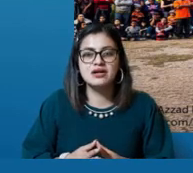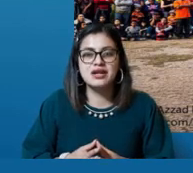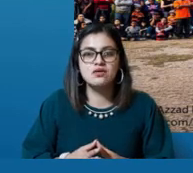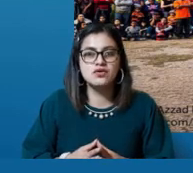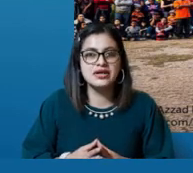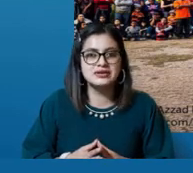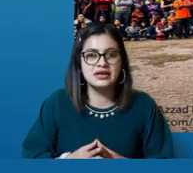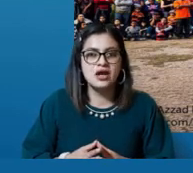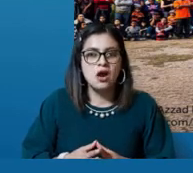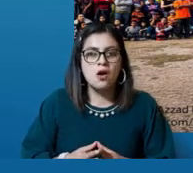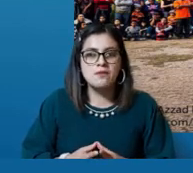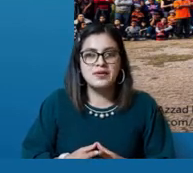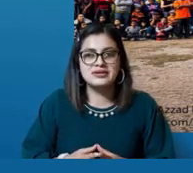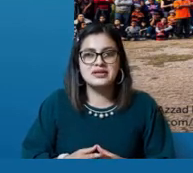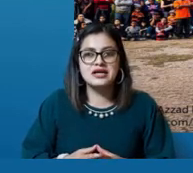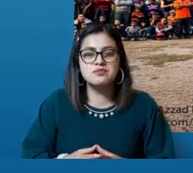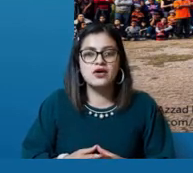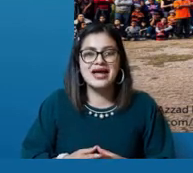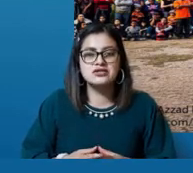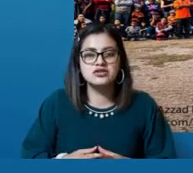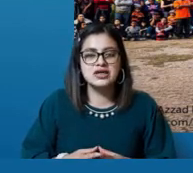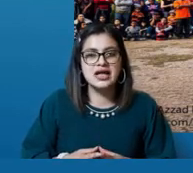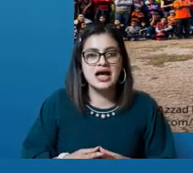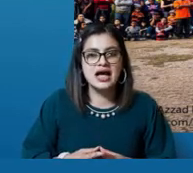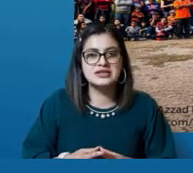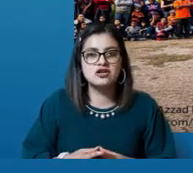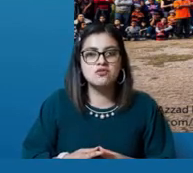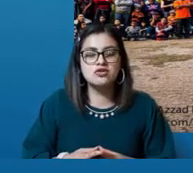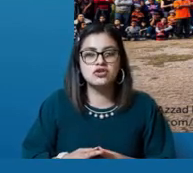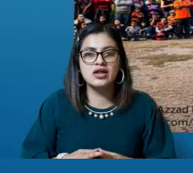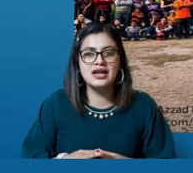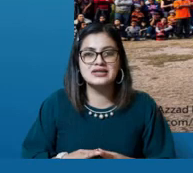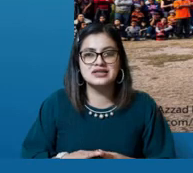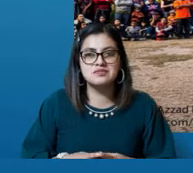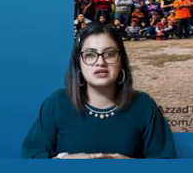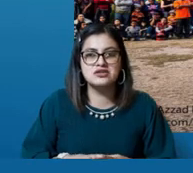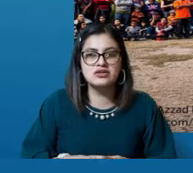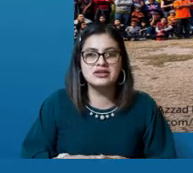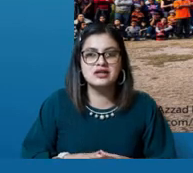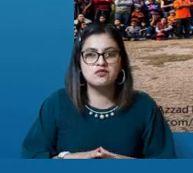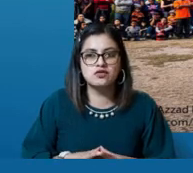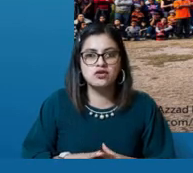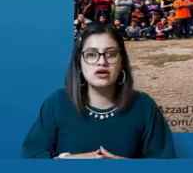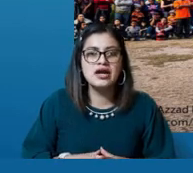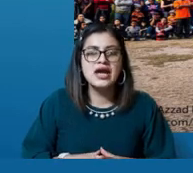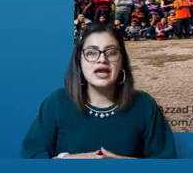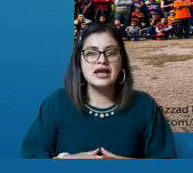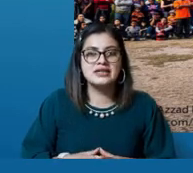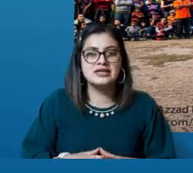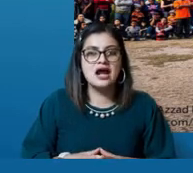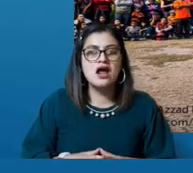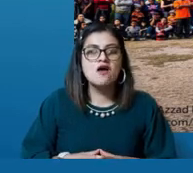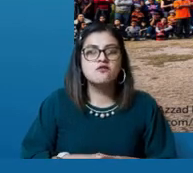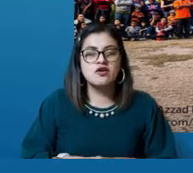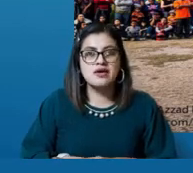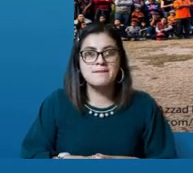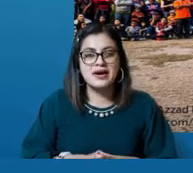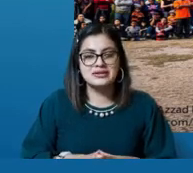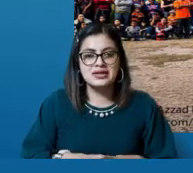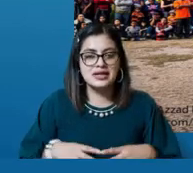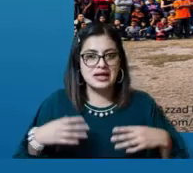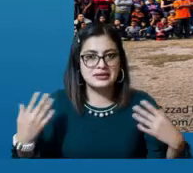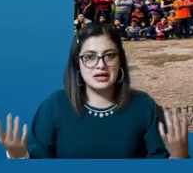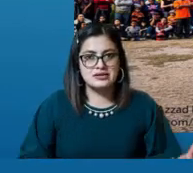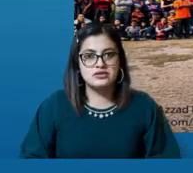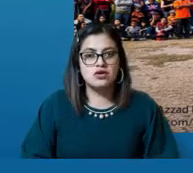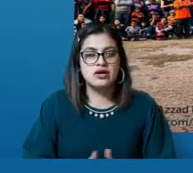carácter recurrente compartidas por la sociedad, así como todas las expresiones del folclore en general, forman